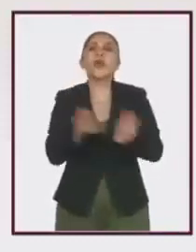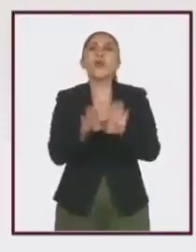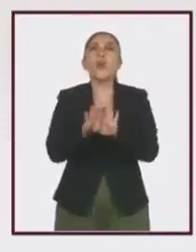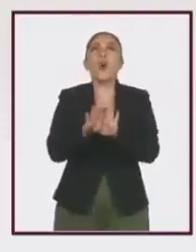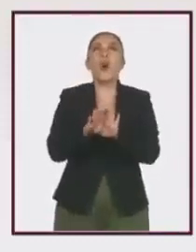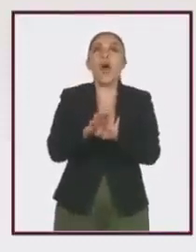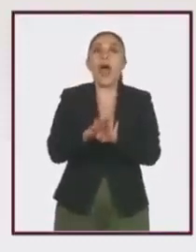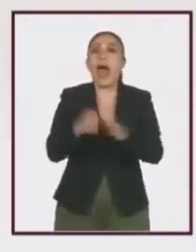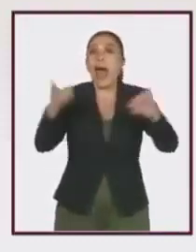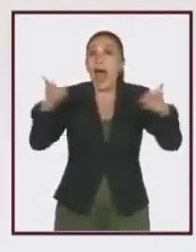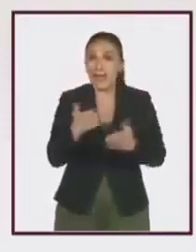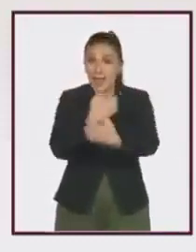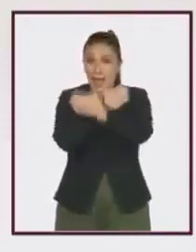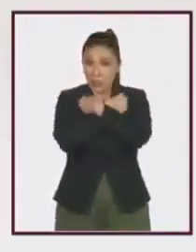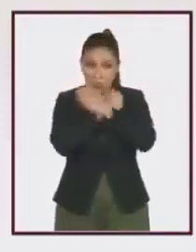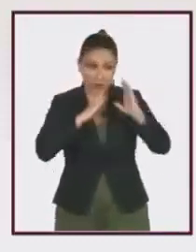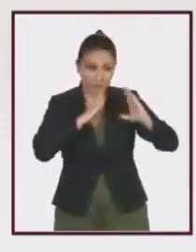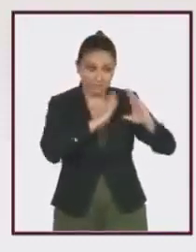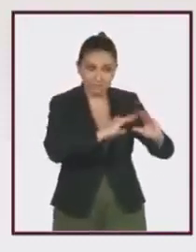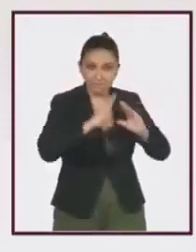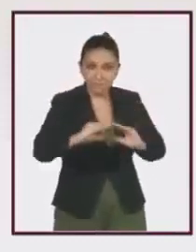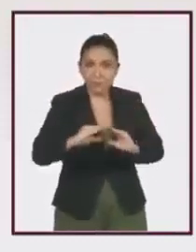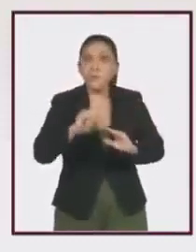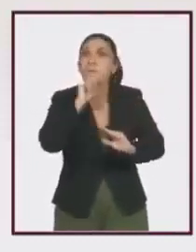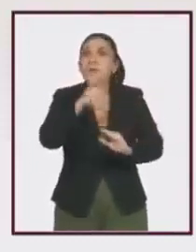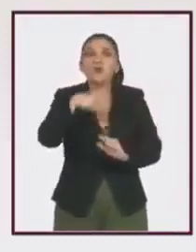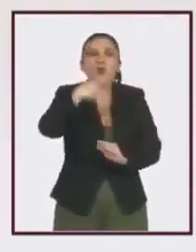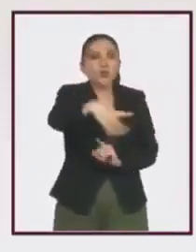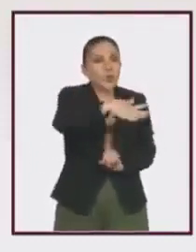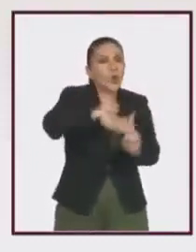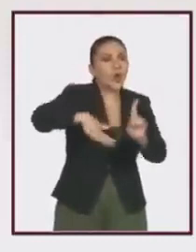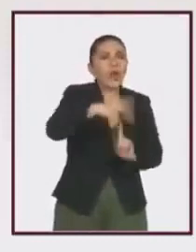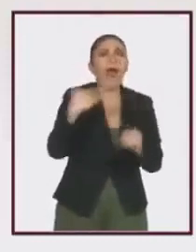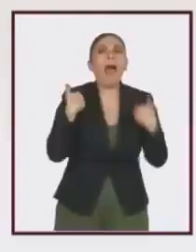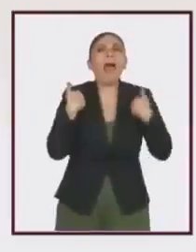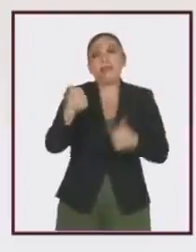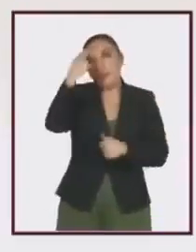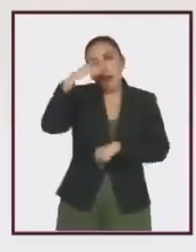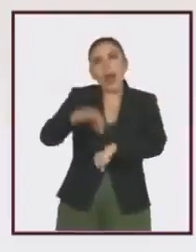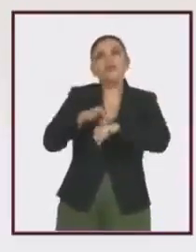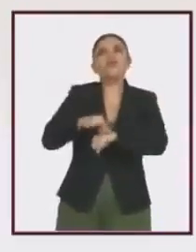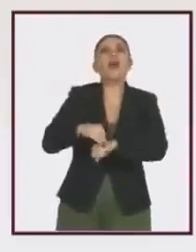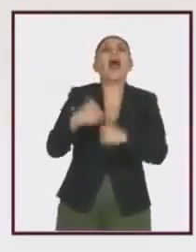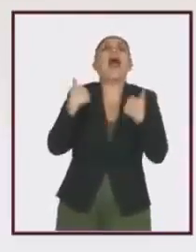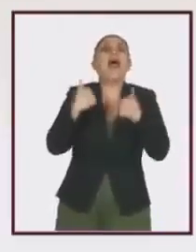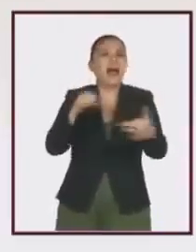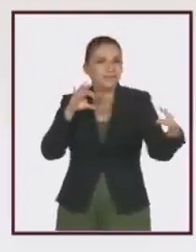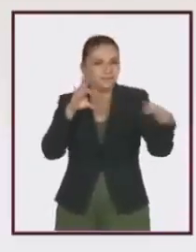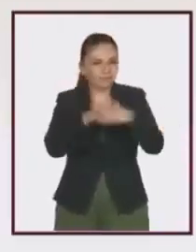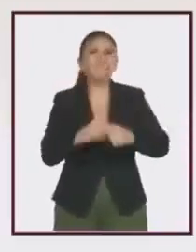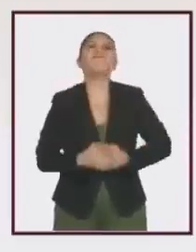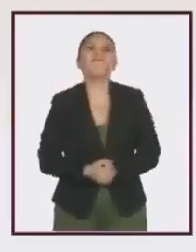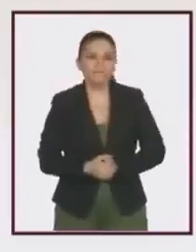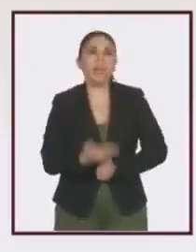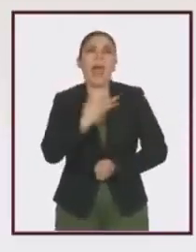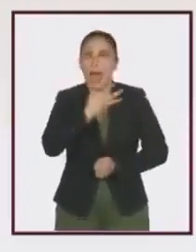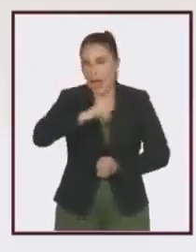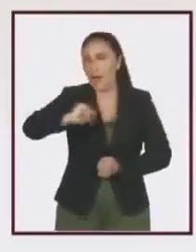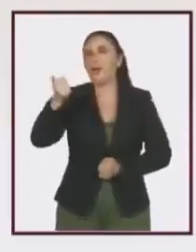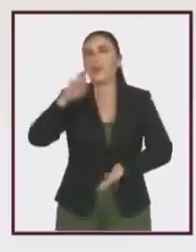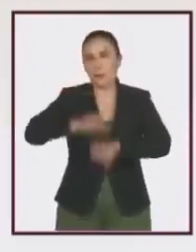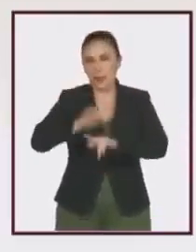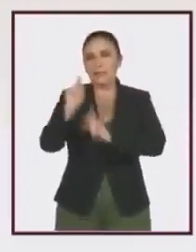que el acto educativo cobre sentido en la propia realidad de nuestros estudiantes. Tenemos otras preguntas, Así profesora. Así